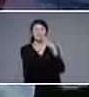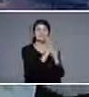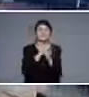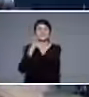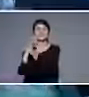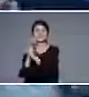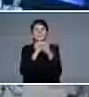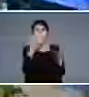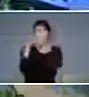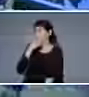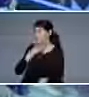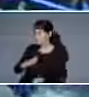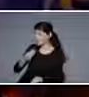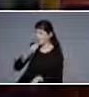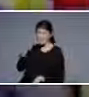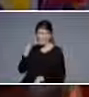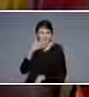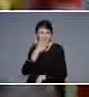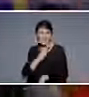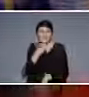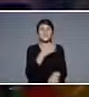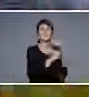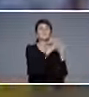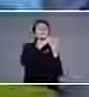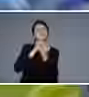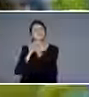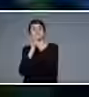¡Pero qué bonito suena!